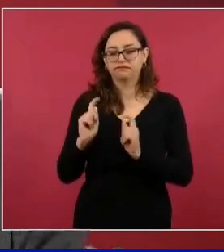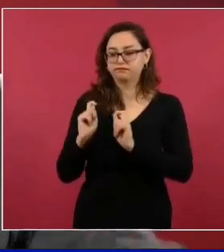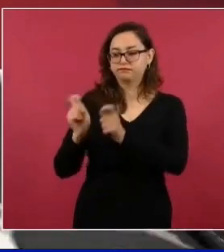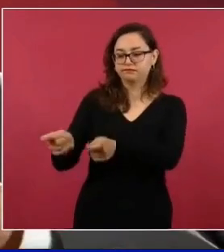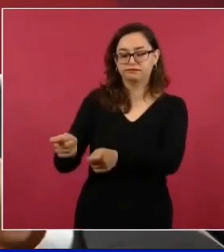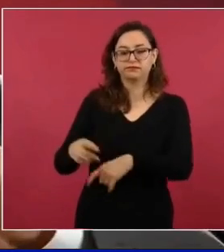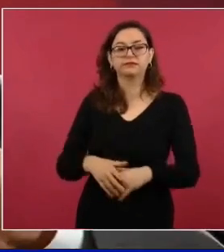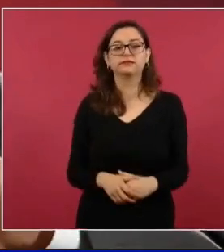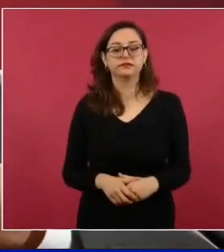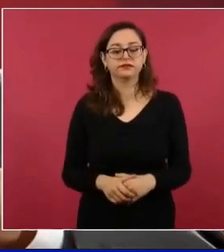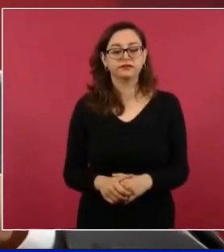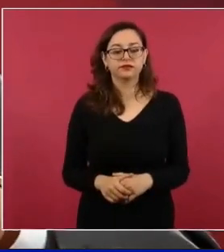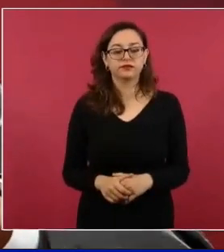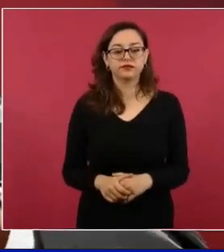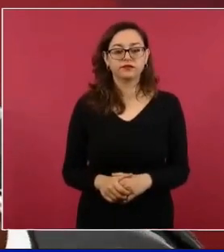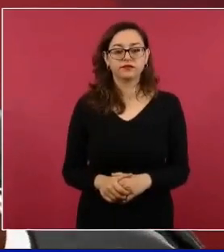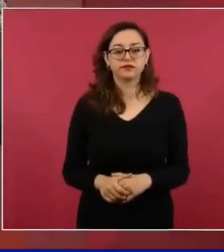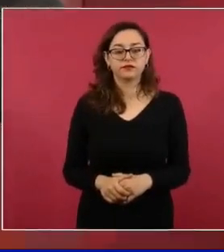y el